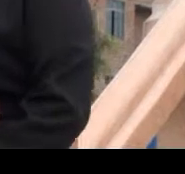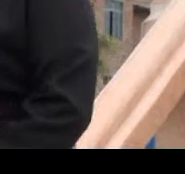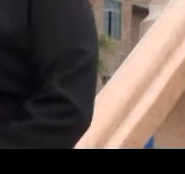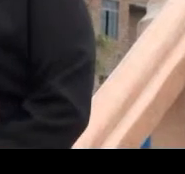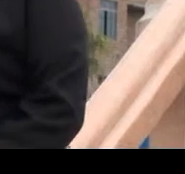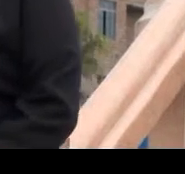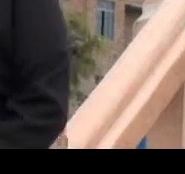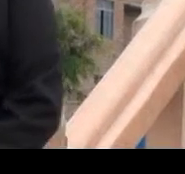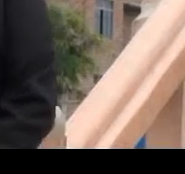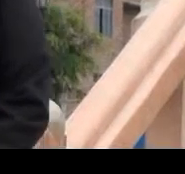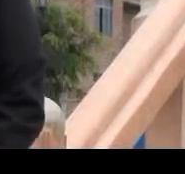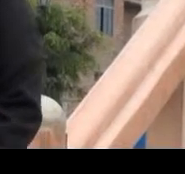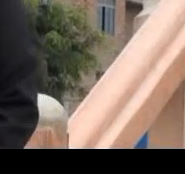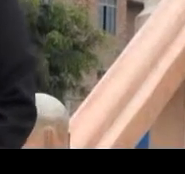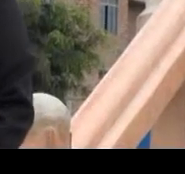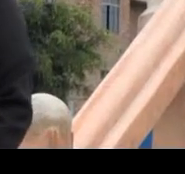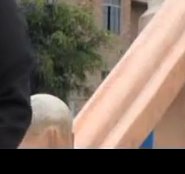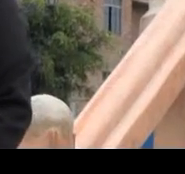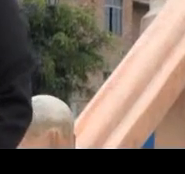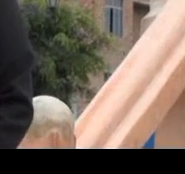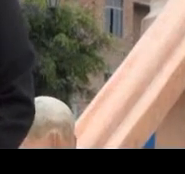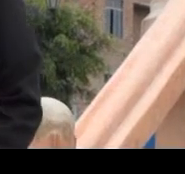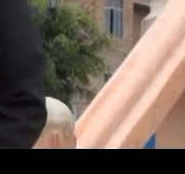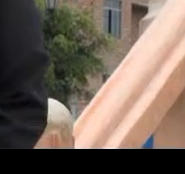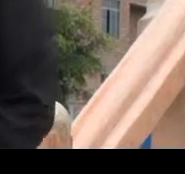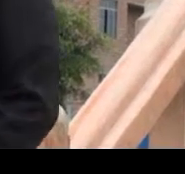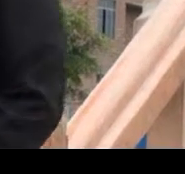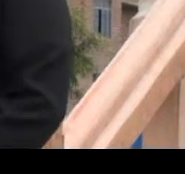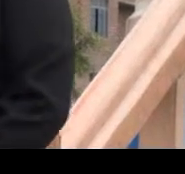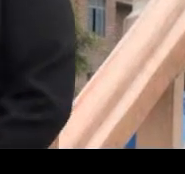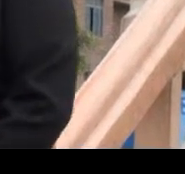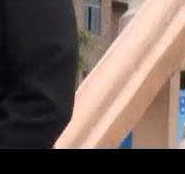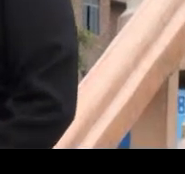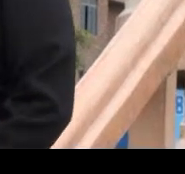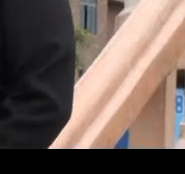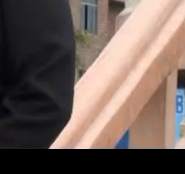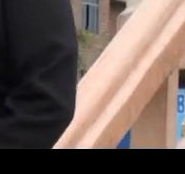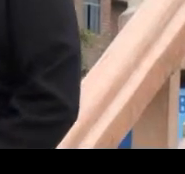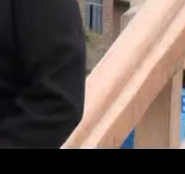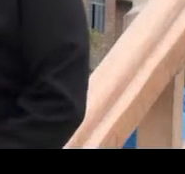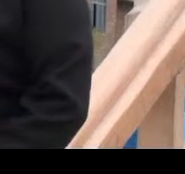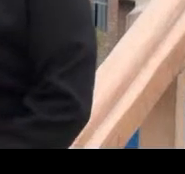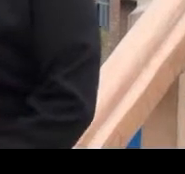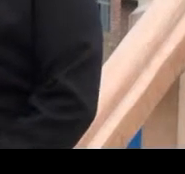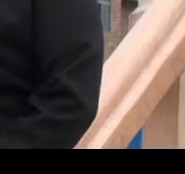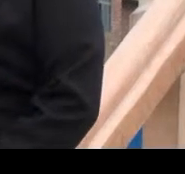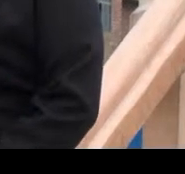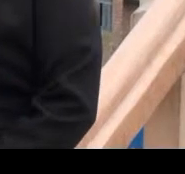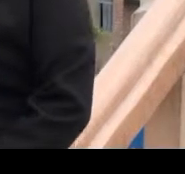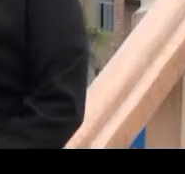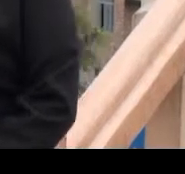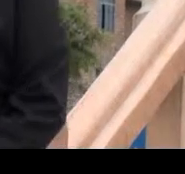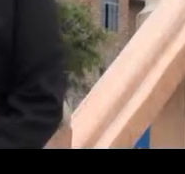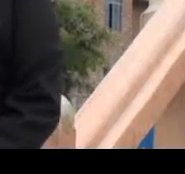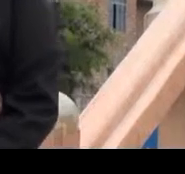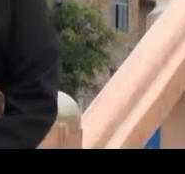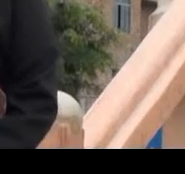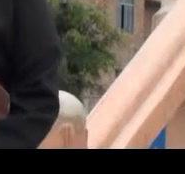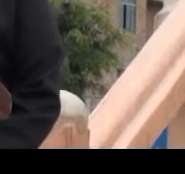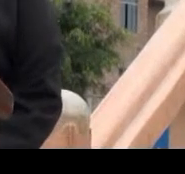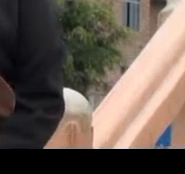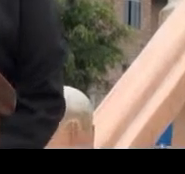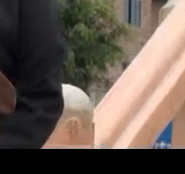Nacional, el señor Víctor Raúl Mendoza, la gestión de más de 5.000 libros para nuestra